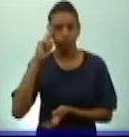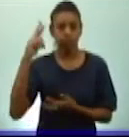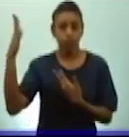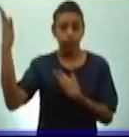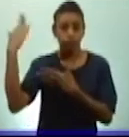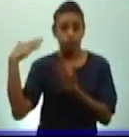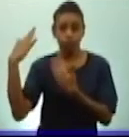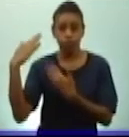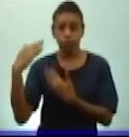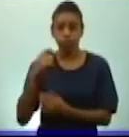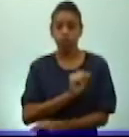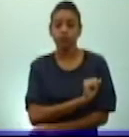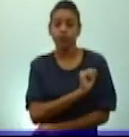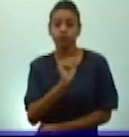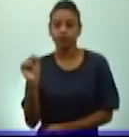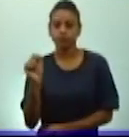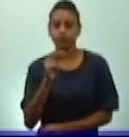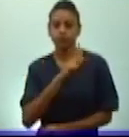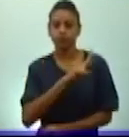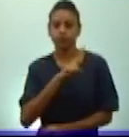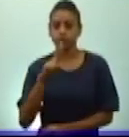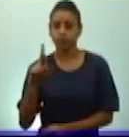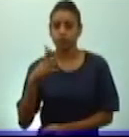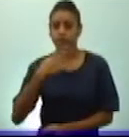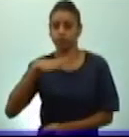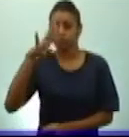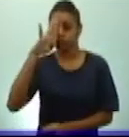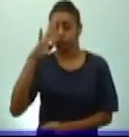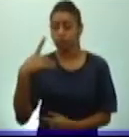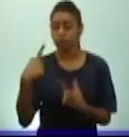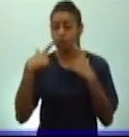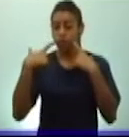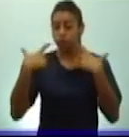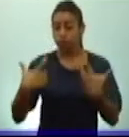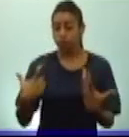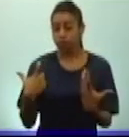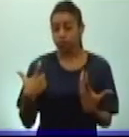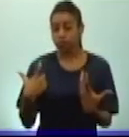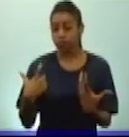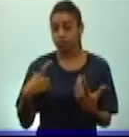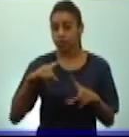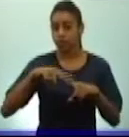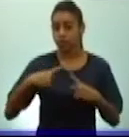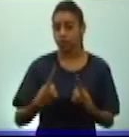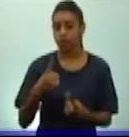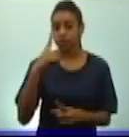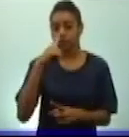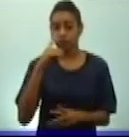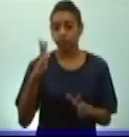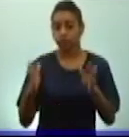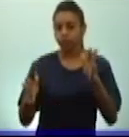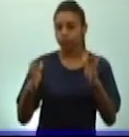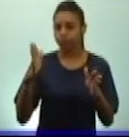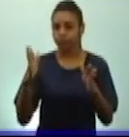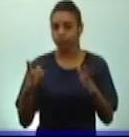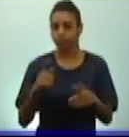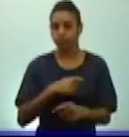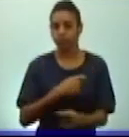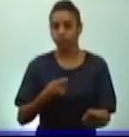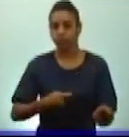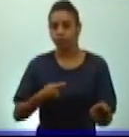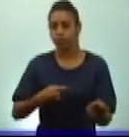entonces que el triunfo de la Revolución Cubana tuvo gran significación histórica porque culmina un largo periodo de lucha por